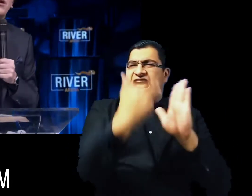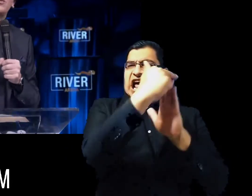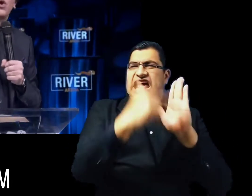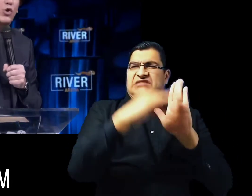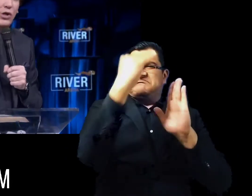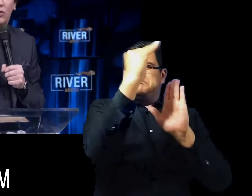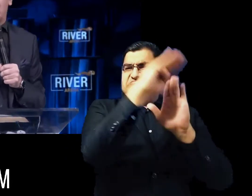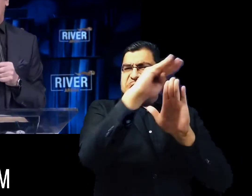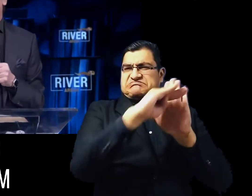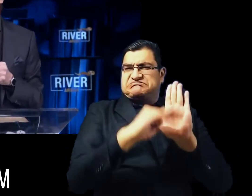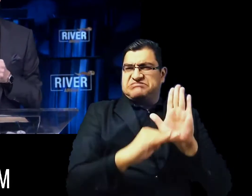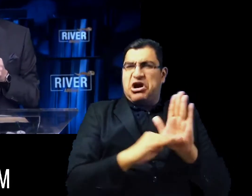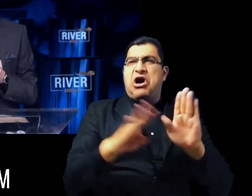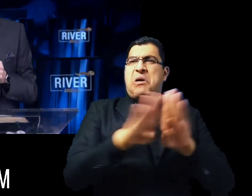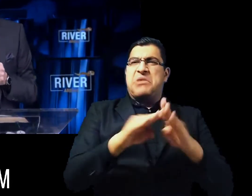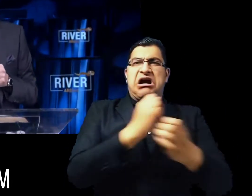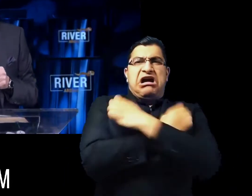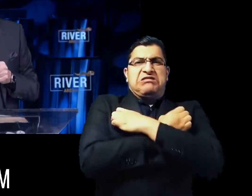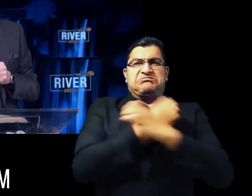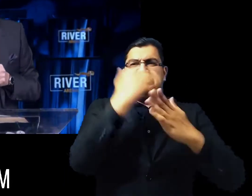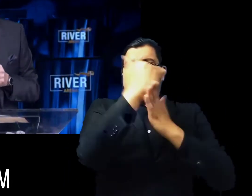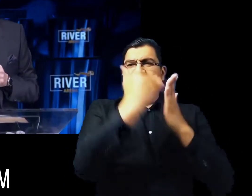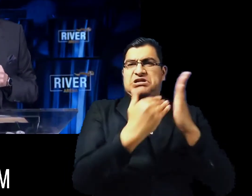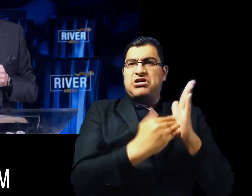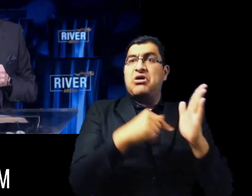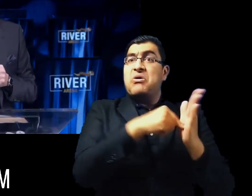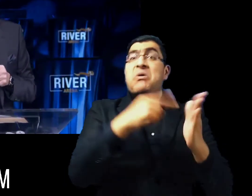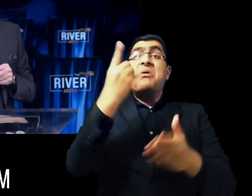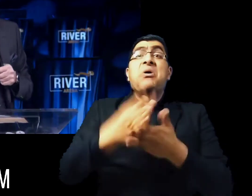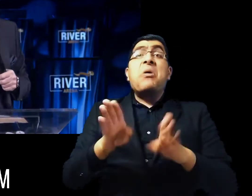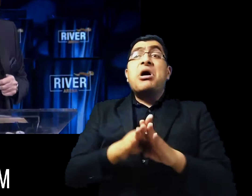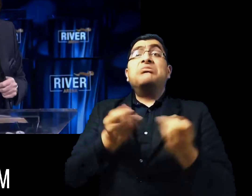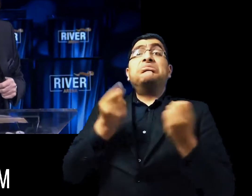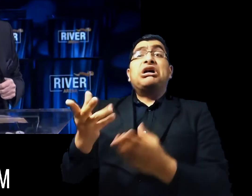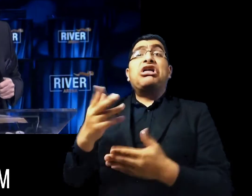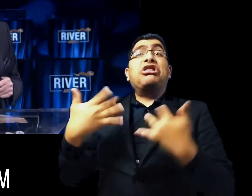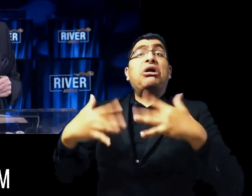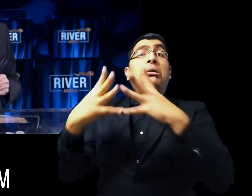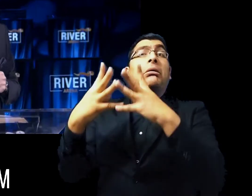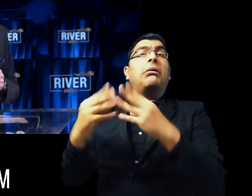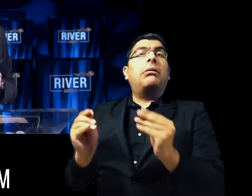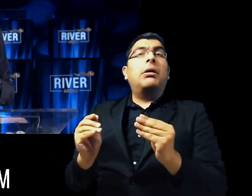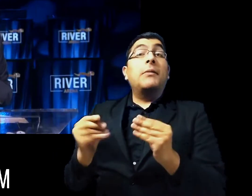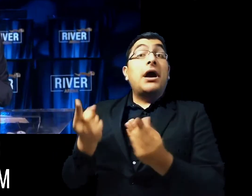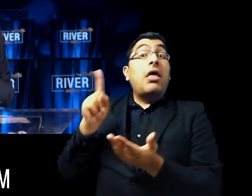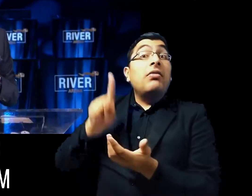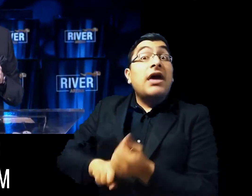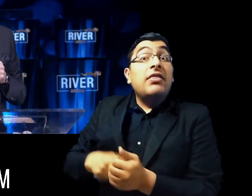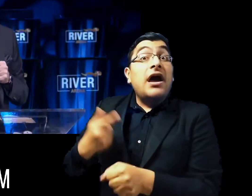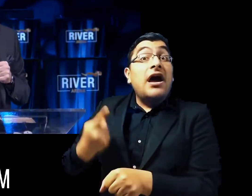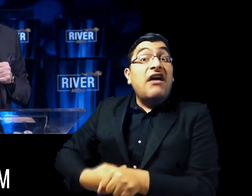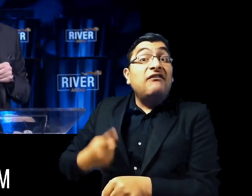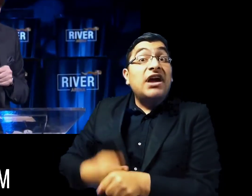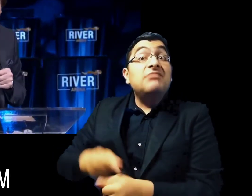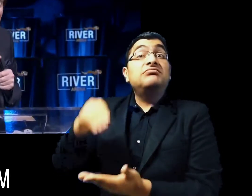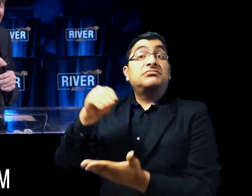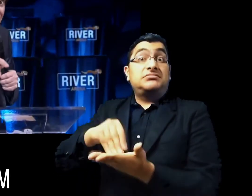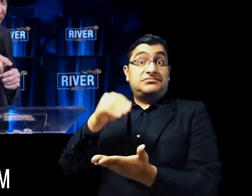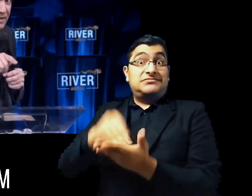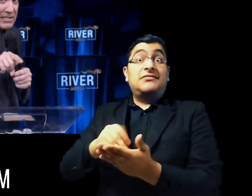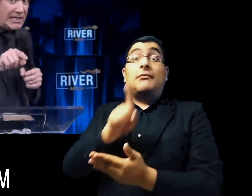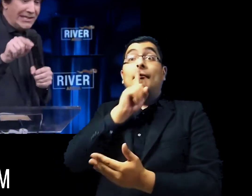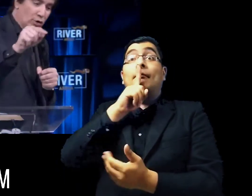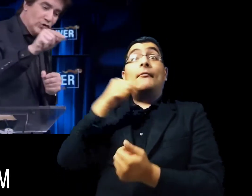un puñado de códigos de ética, solo calma el dolor, pero esconde la causa de la enfermedad. Y hay una